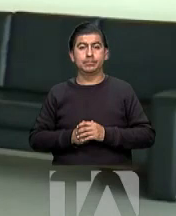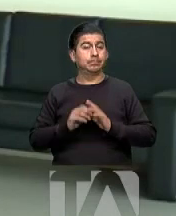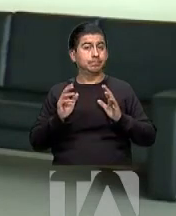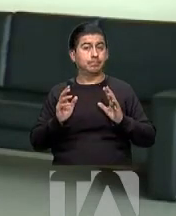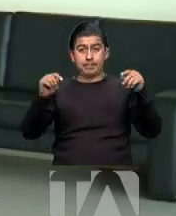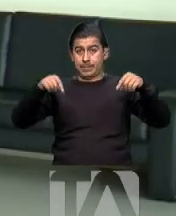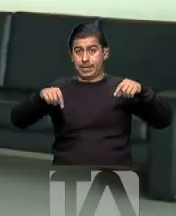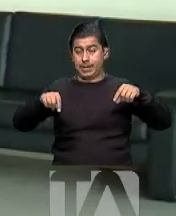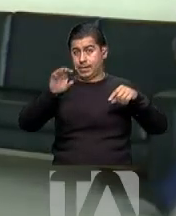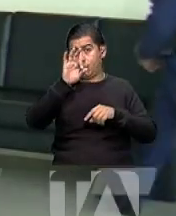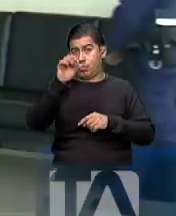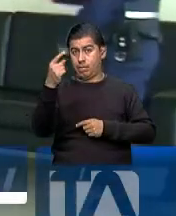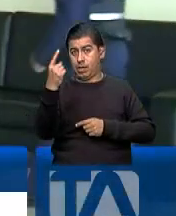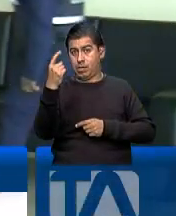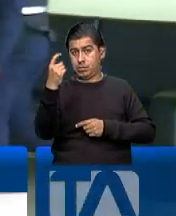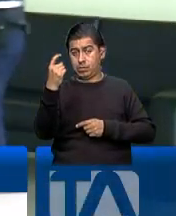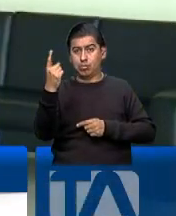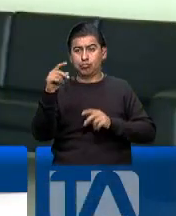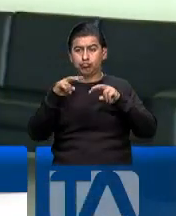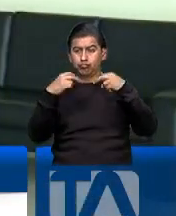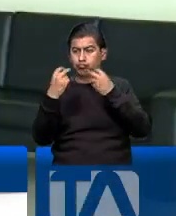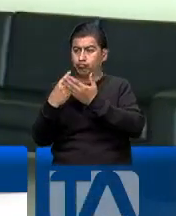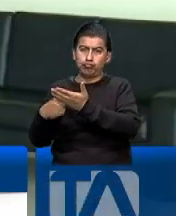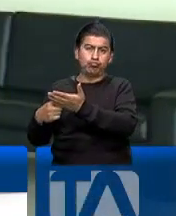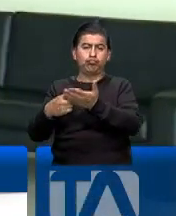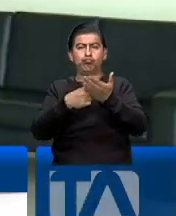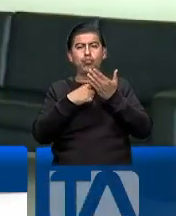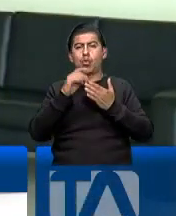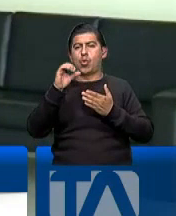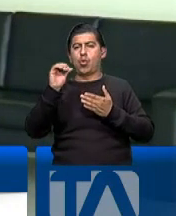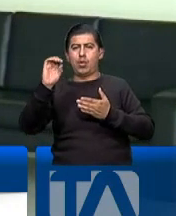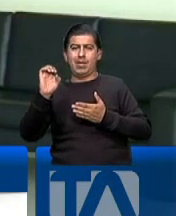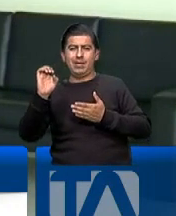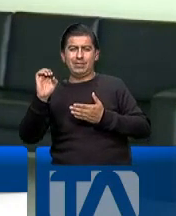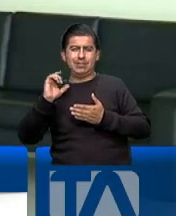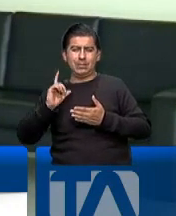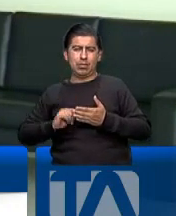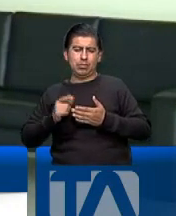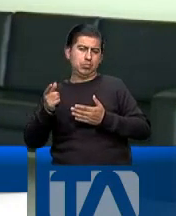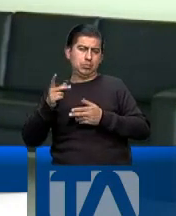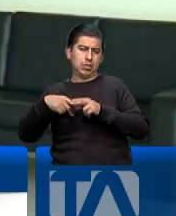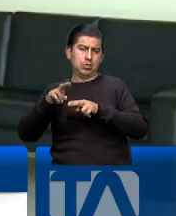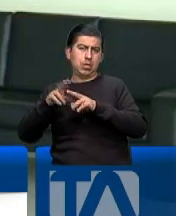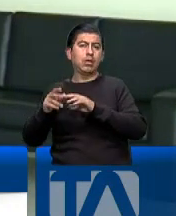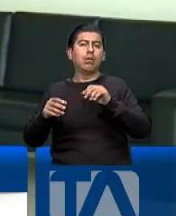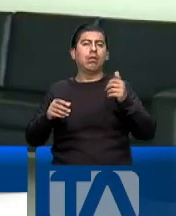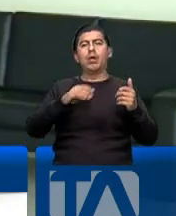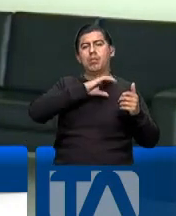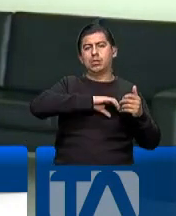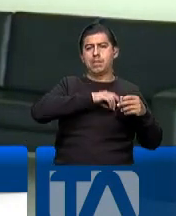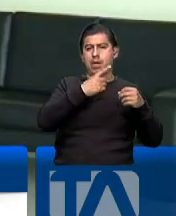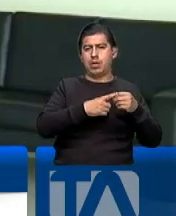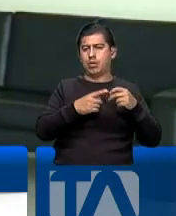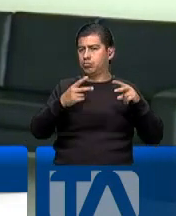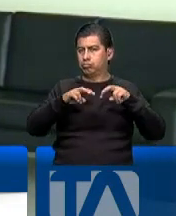Mientras tanto, aquí en el ECU 911 se desarrolla una reunión entre el COE Nacional, el Ministerio de Salud Pública y también la Alcaldía de Quito. Aquí se espera